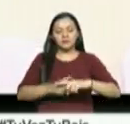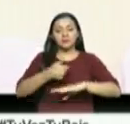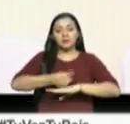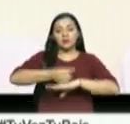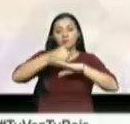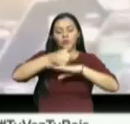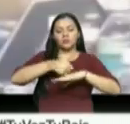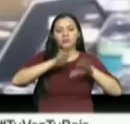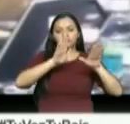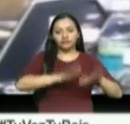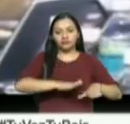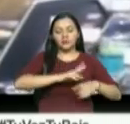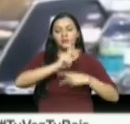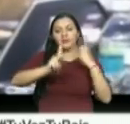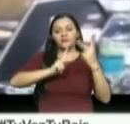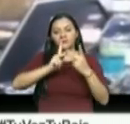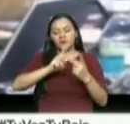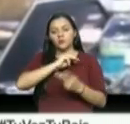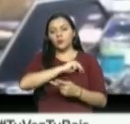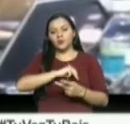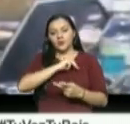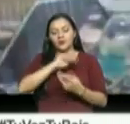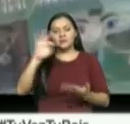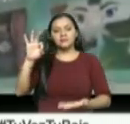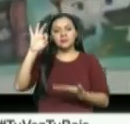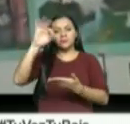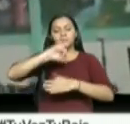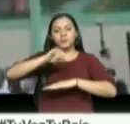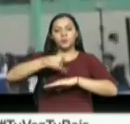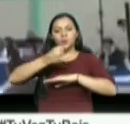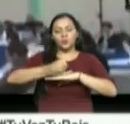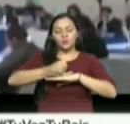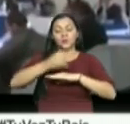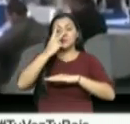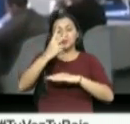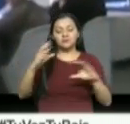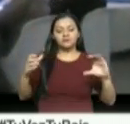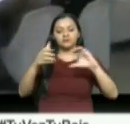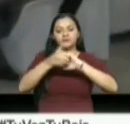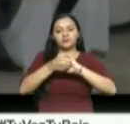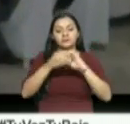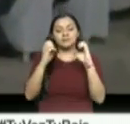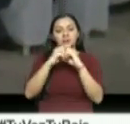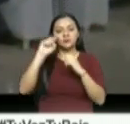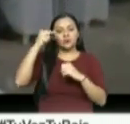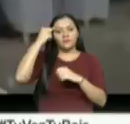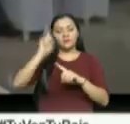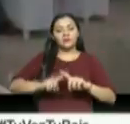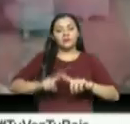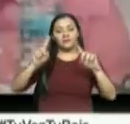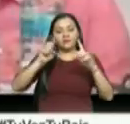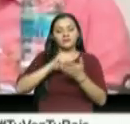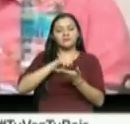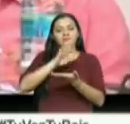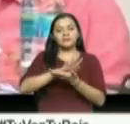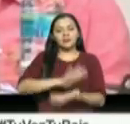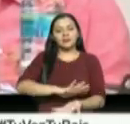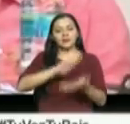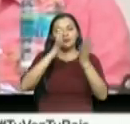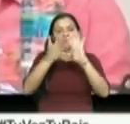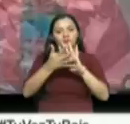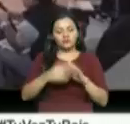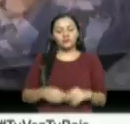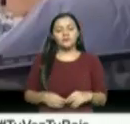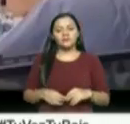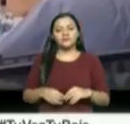locales, alcaldes, prefectos, representantes de juntas parroquiales para afianzar otra forma de gobernar que implementó la Revolución